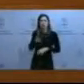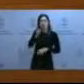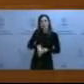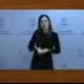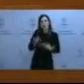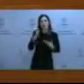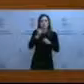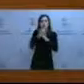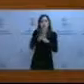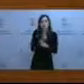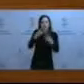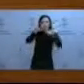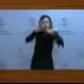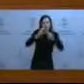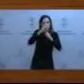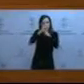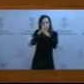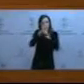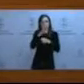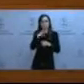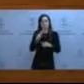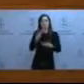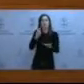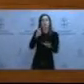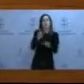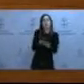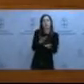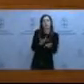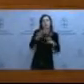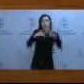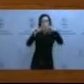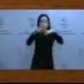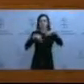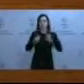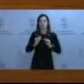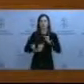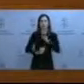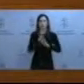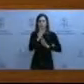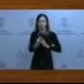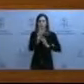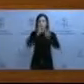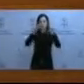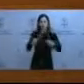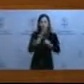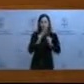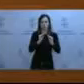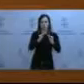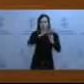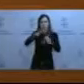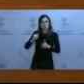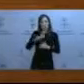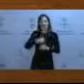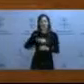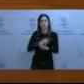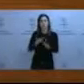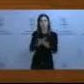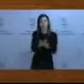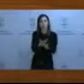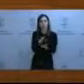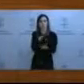campo para la comprobación de la realización de las obras de encomiendas de gestión y su presupuesto. Y, por último, nosotros sí pedíamos, y se